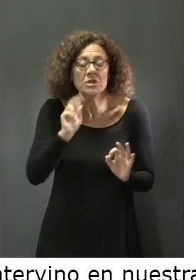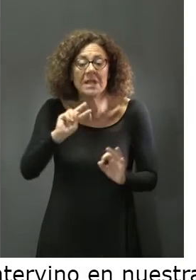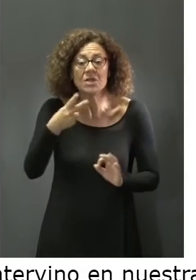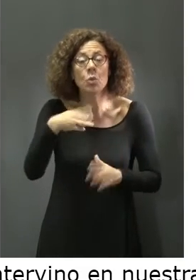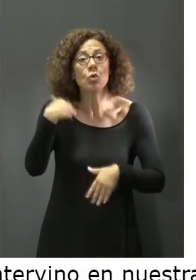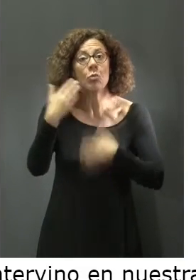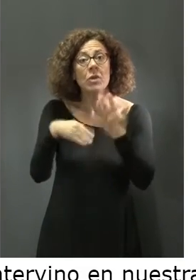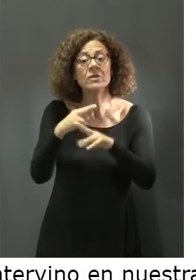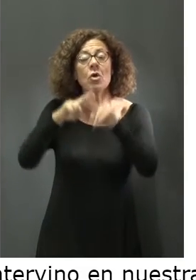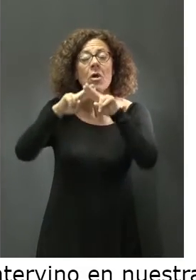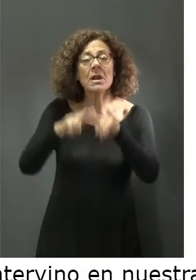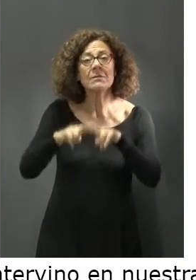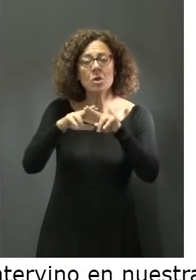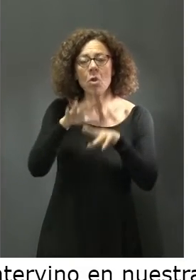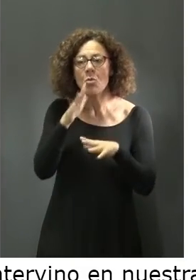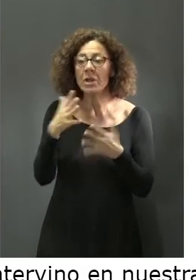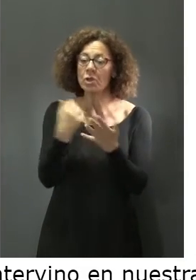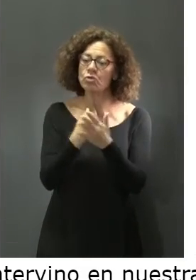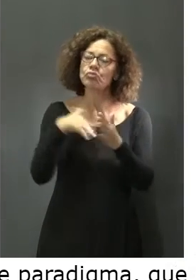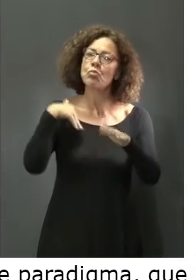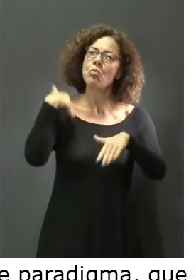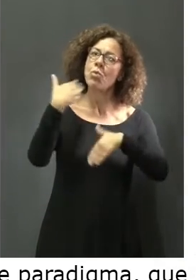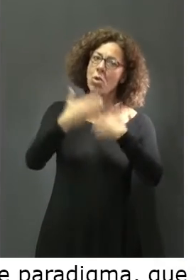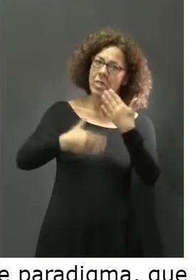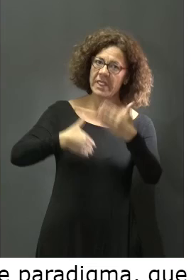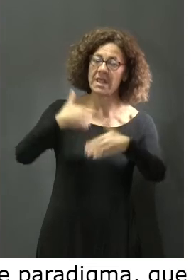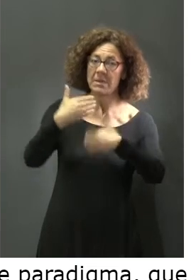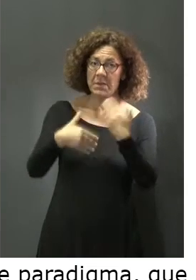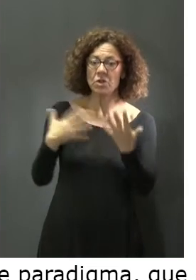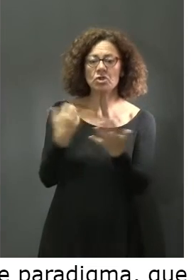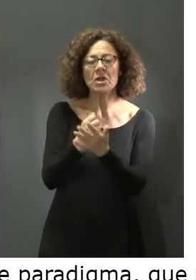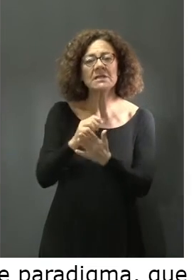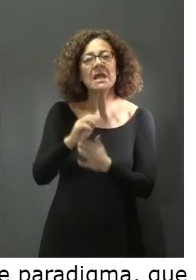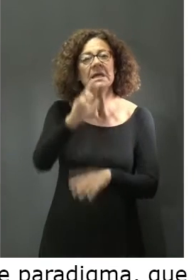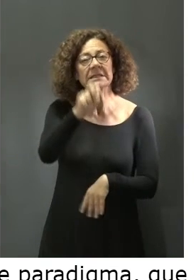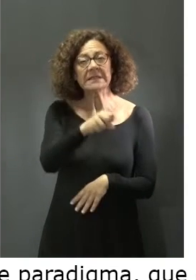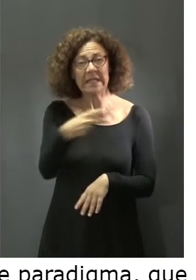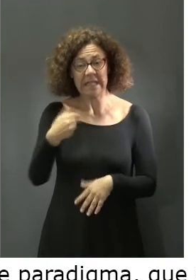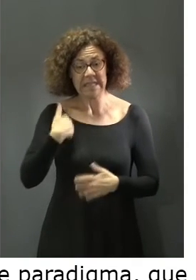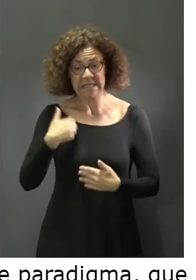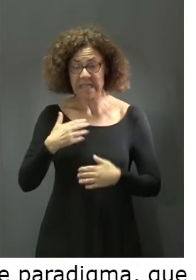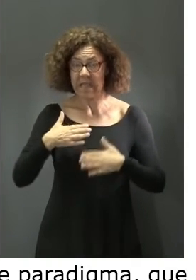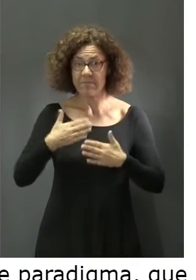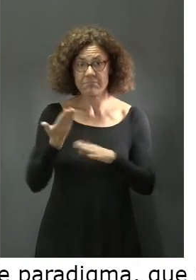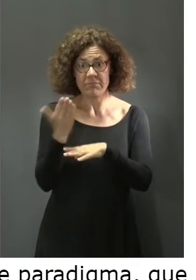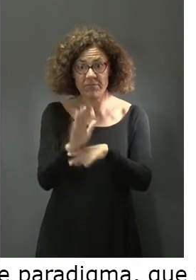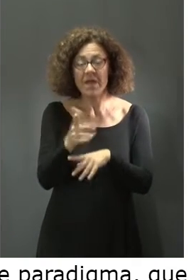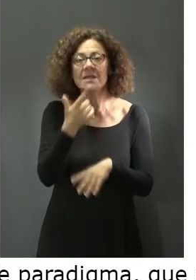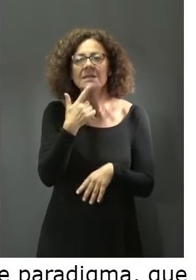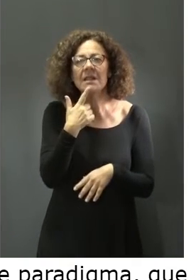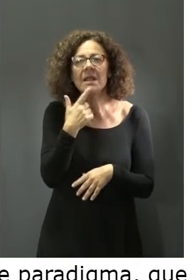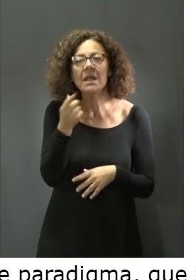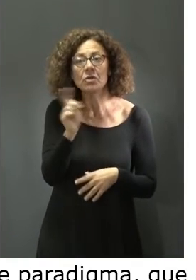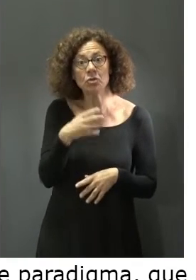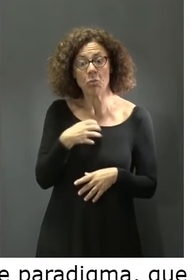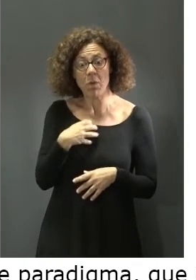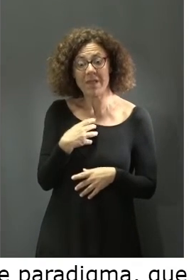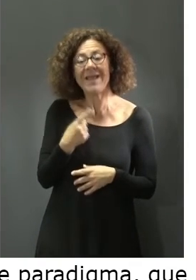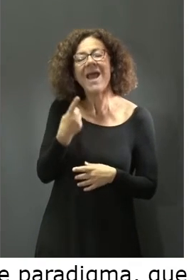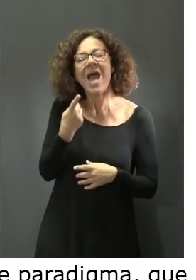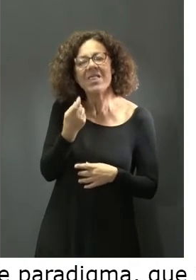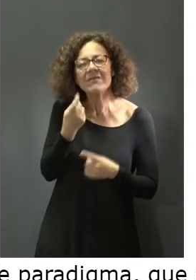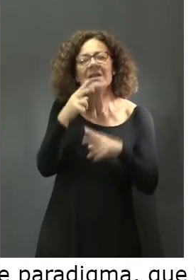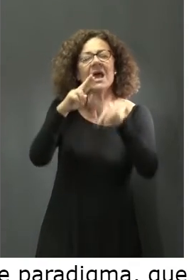proceso, que es de revisión, porque todos aquellos procedimientos, todas aquellas sentencias que en su día se dictaron de incapacitación tienen actualmente que